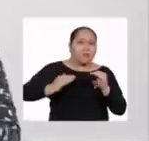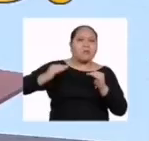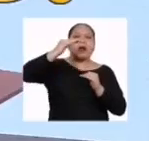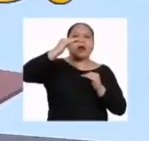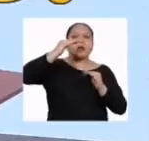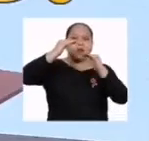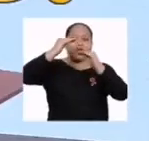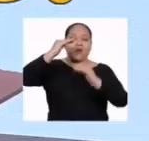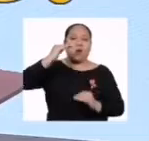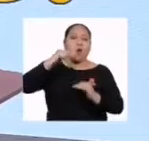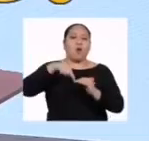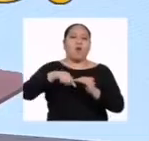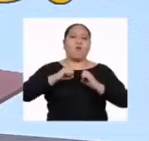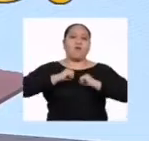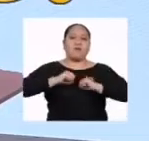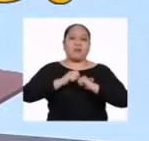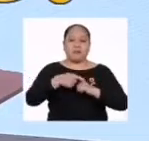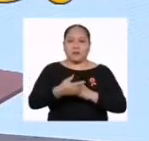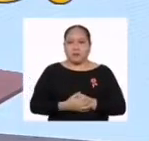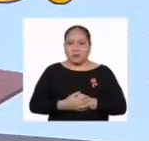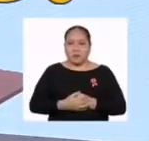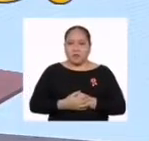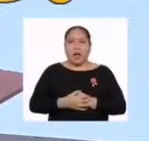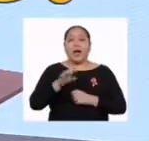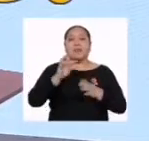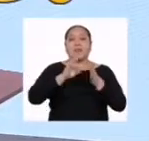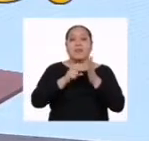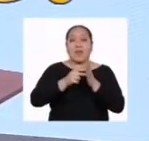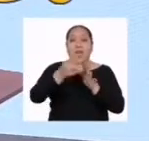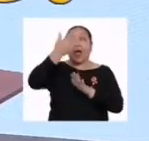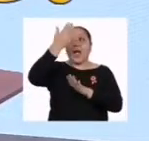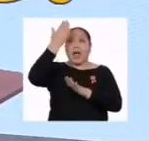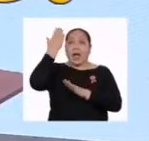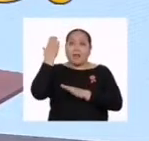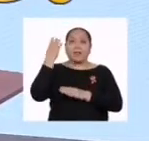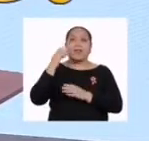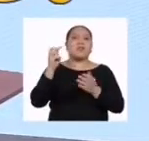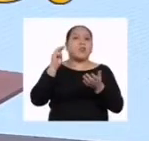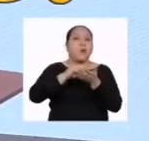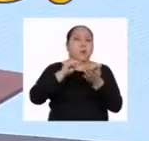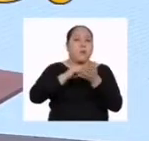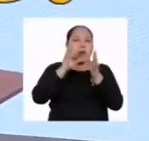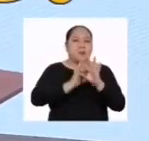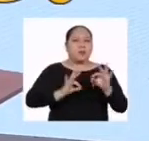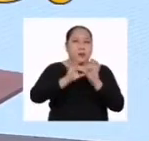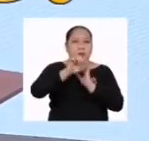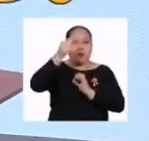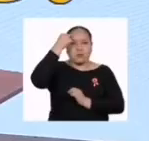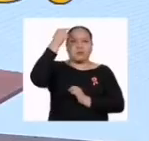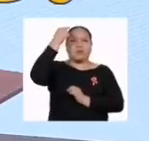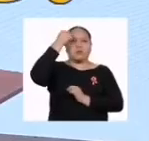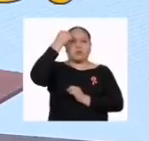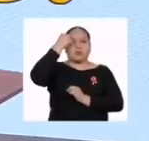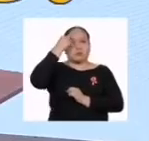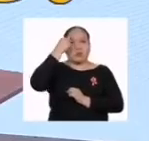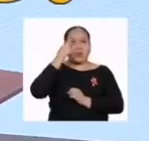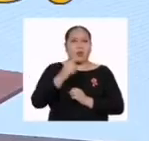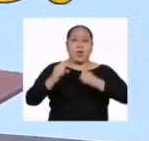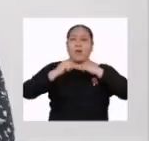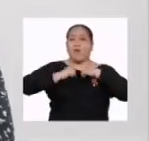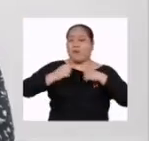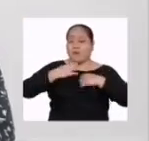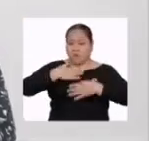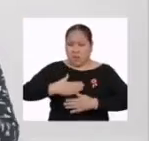físico? Quiere decir que antes lo intelectual era lo más importante. Se consideraba a lo físico como algo